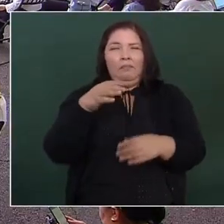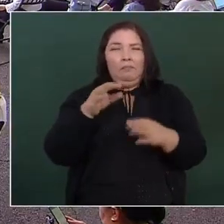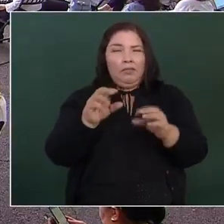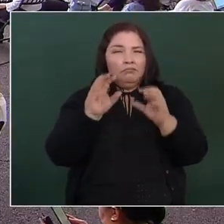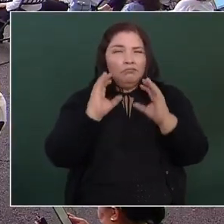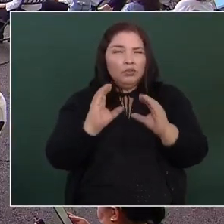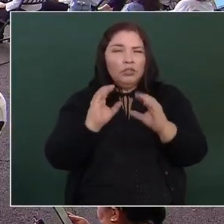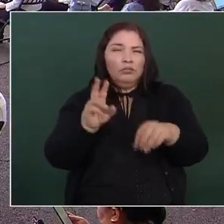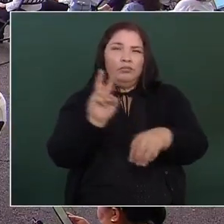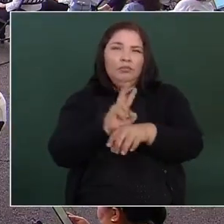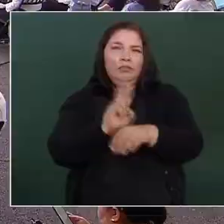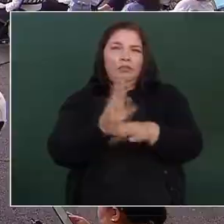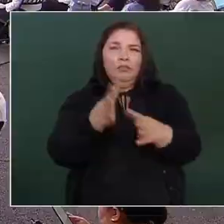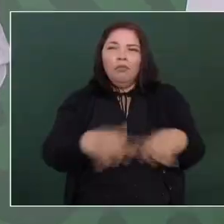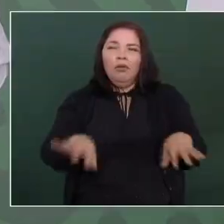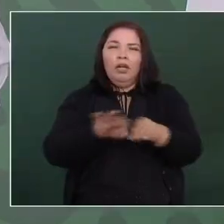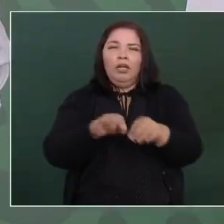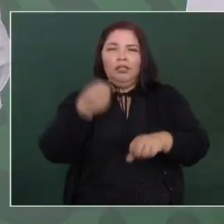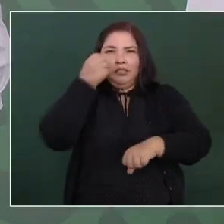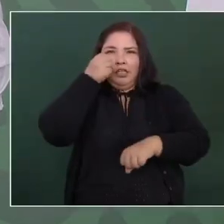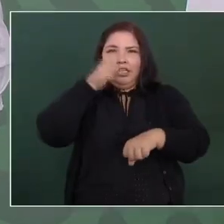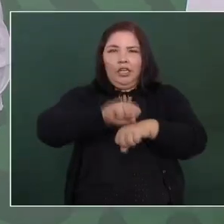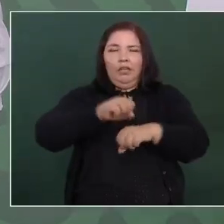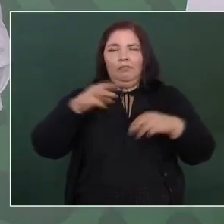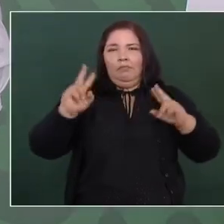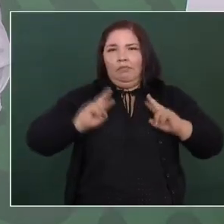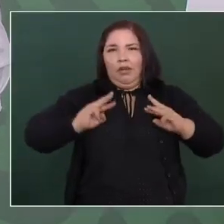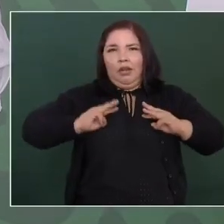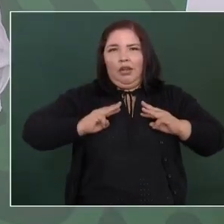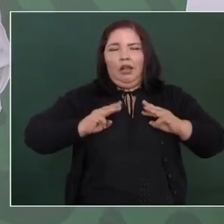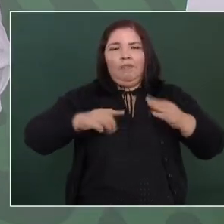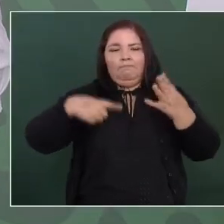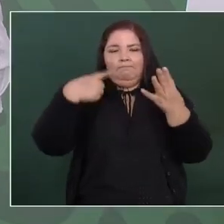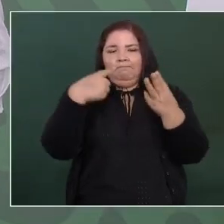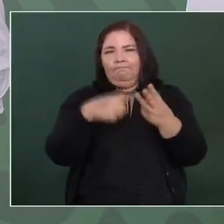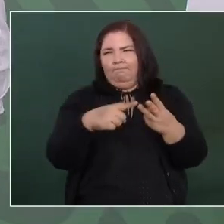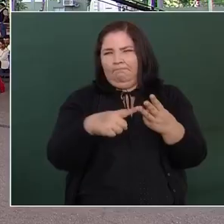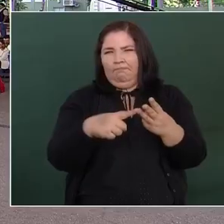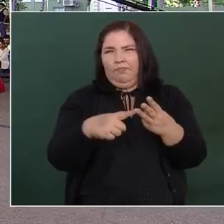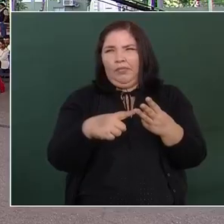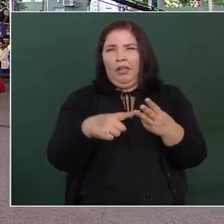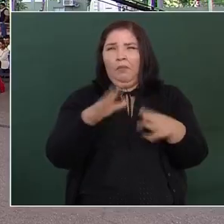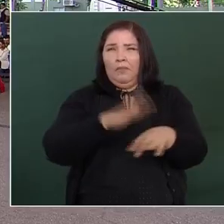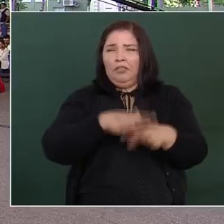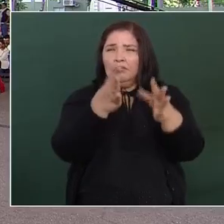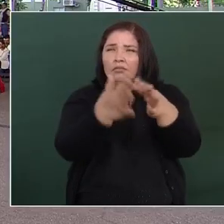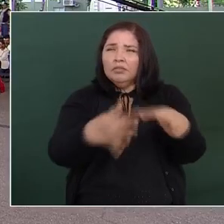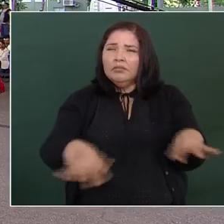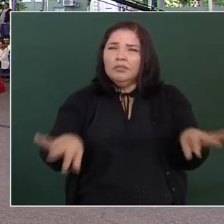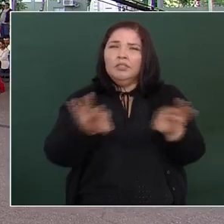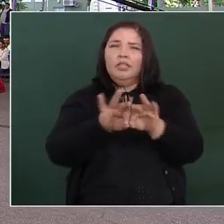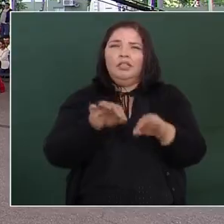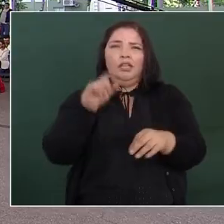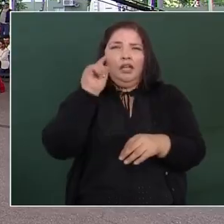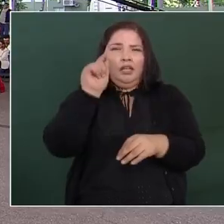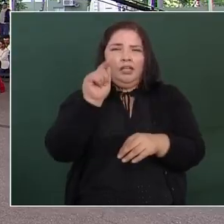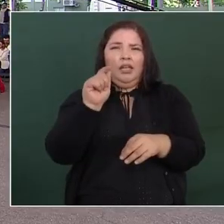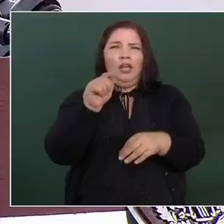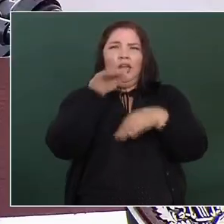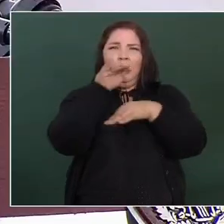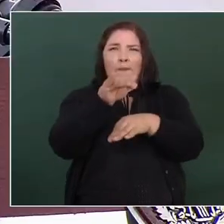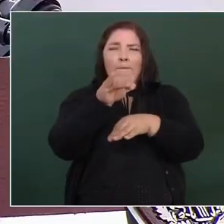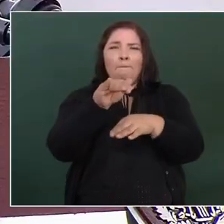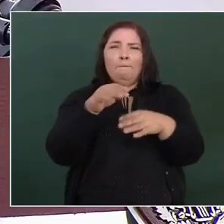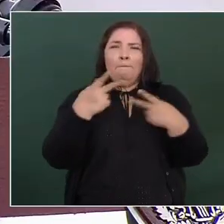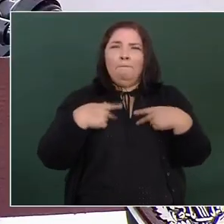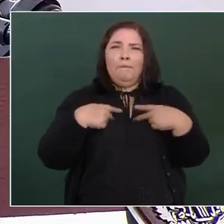eso lo está haciendo desde luego la Secretaría de Marina. Y tercero, yo diría que el tema más relevante que vamos a tratar también es el de